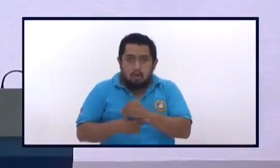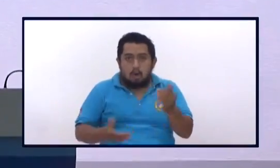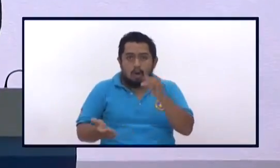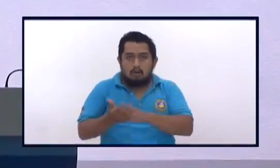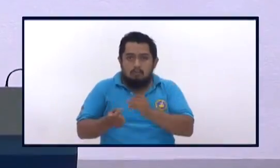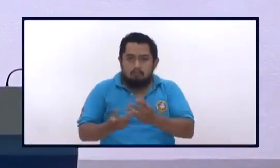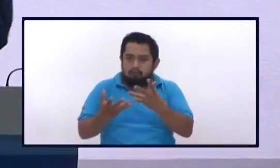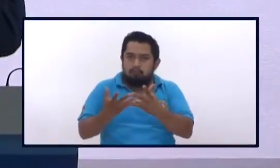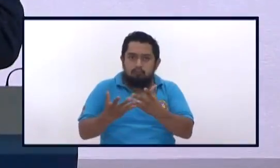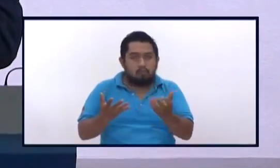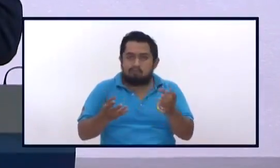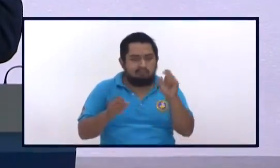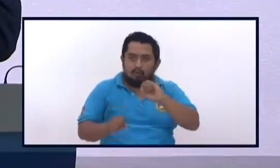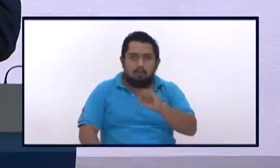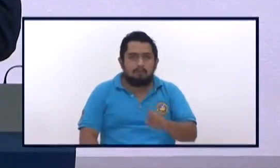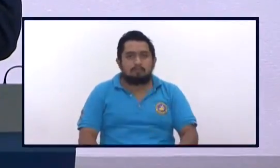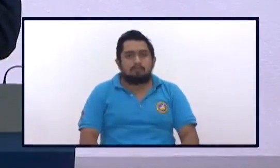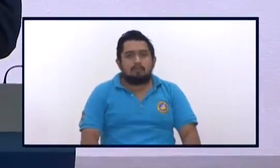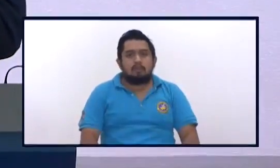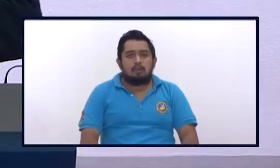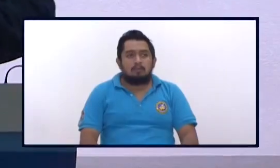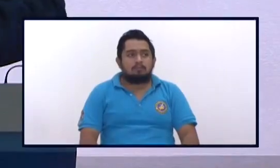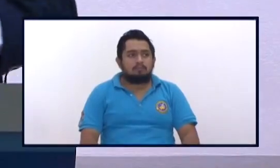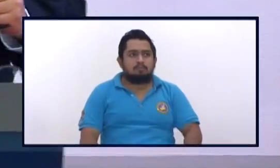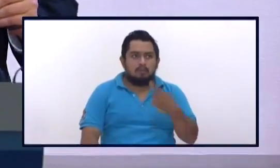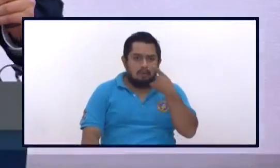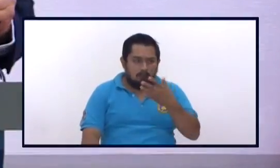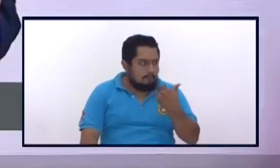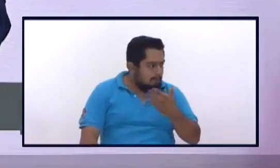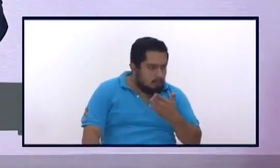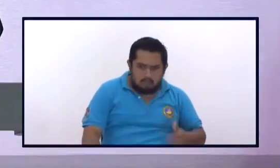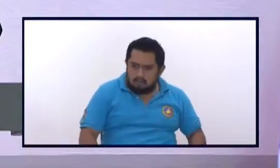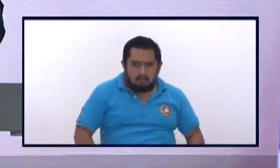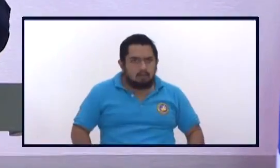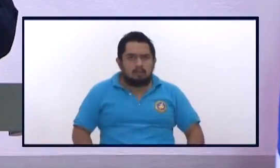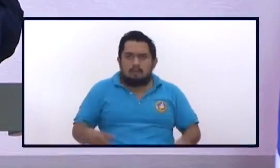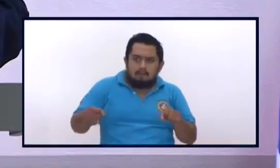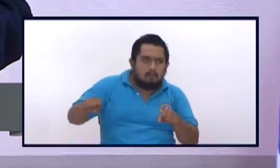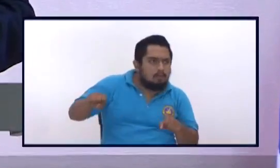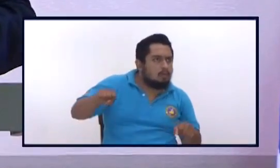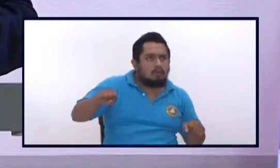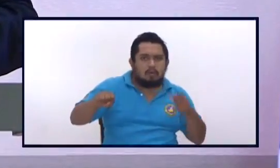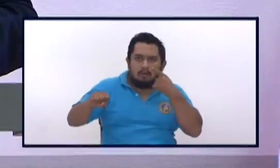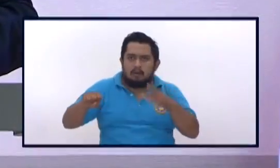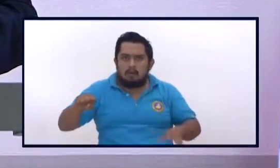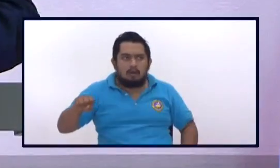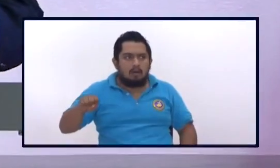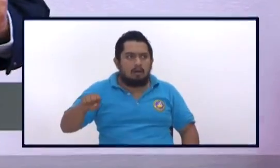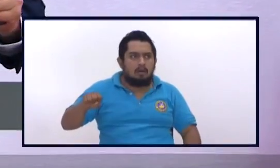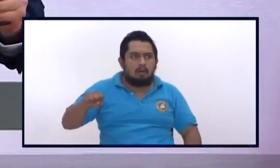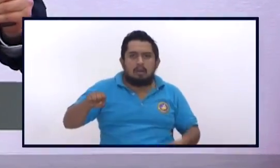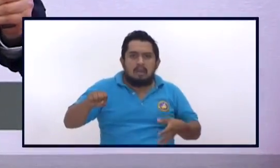va a poder encender de nuevo pero sí que pasa y de repente comienza a ver la